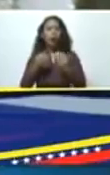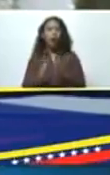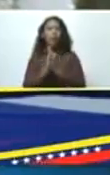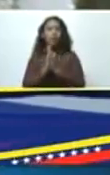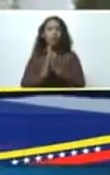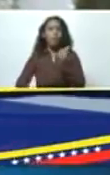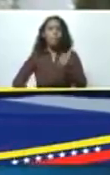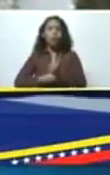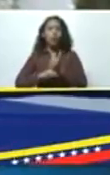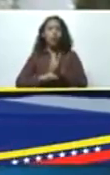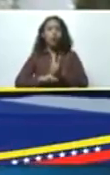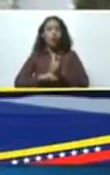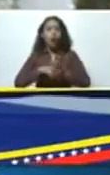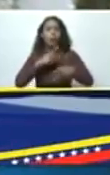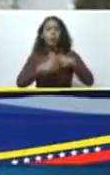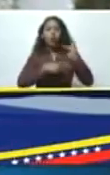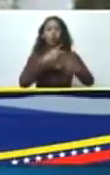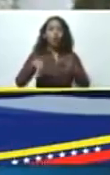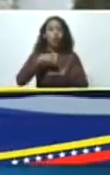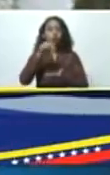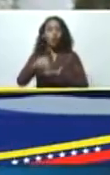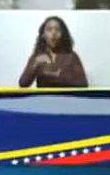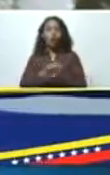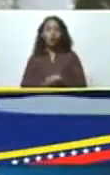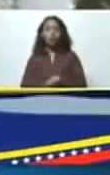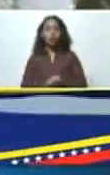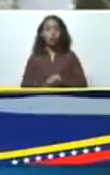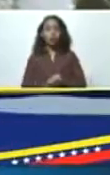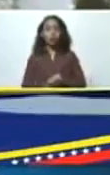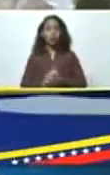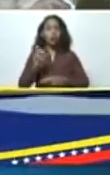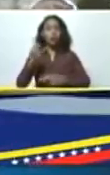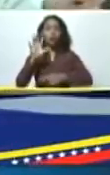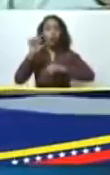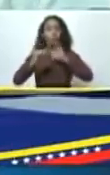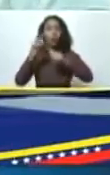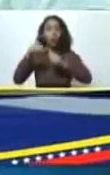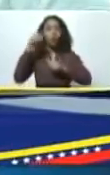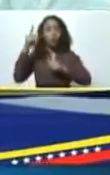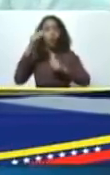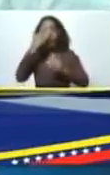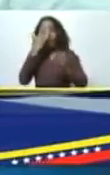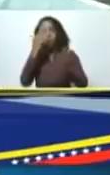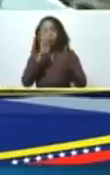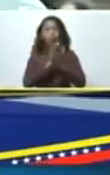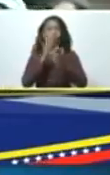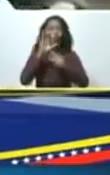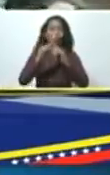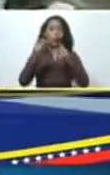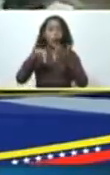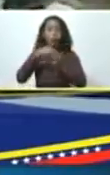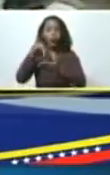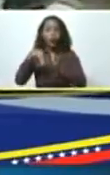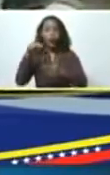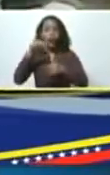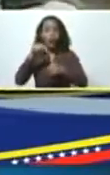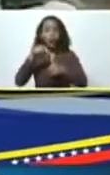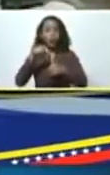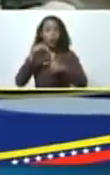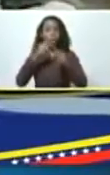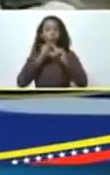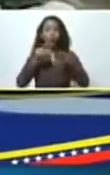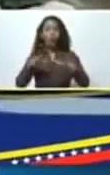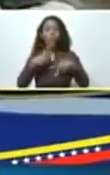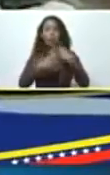favorecer al productor nacional y que el que está importando se voltee y le compra al productor nacional y eso multiplique